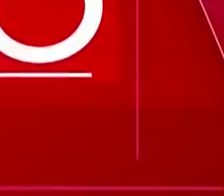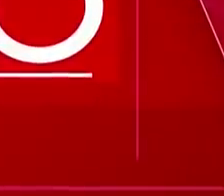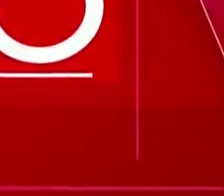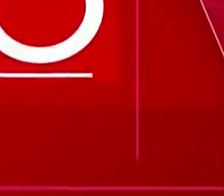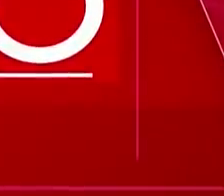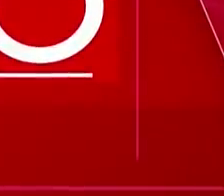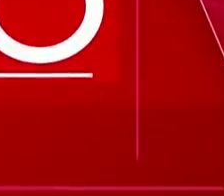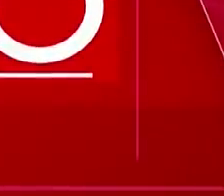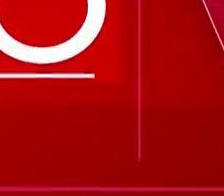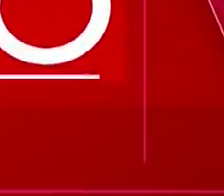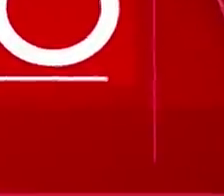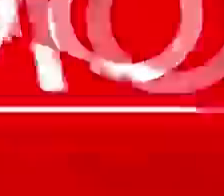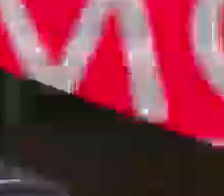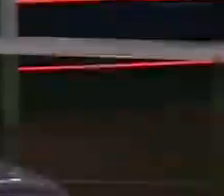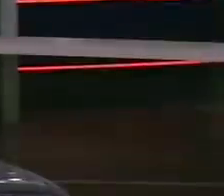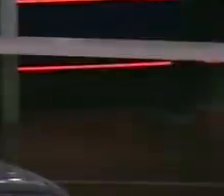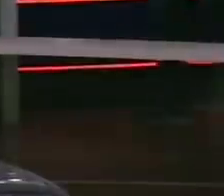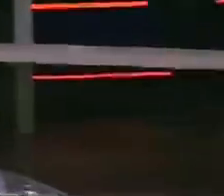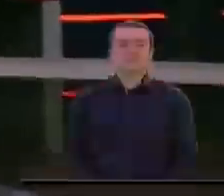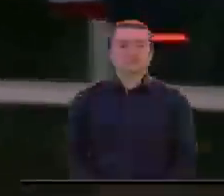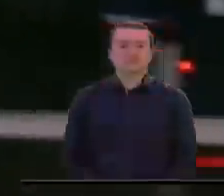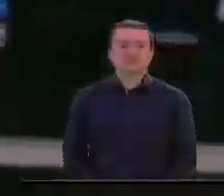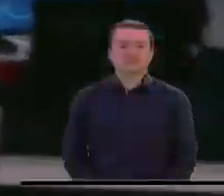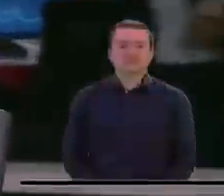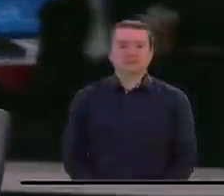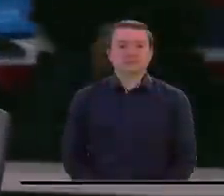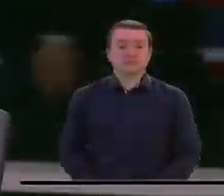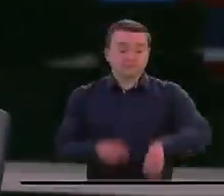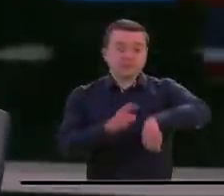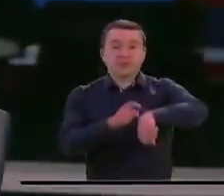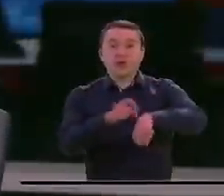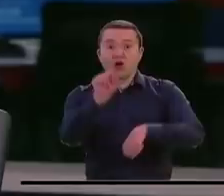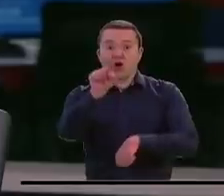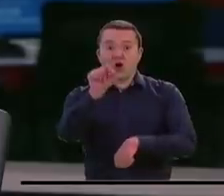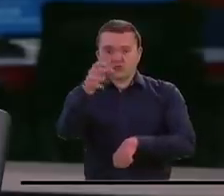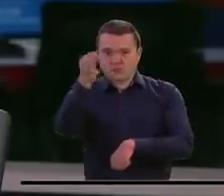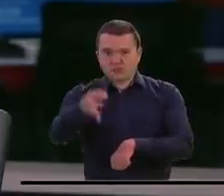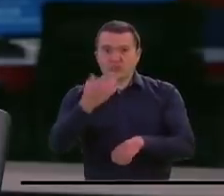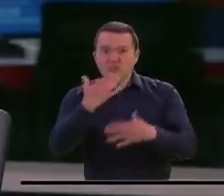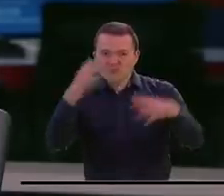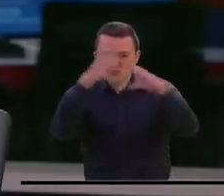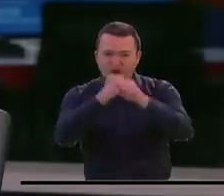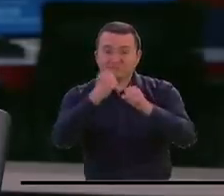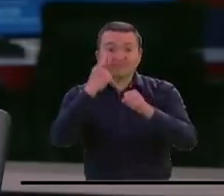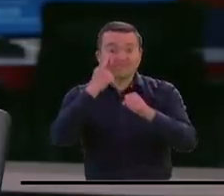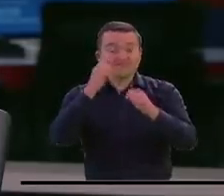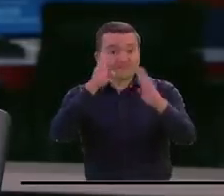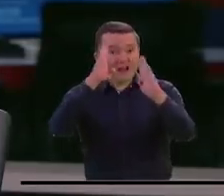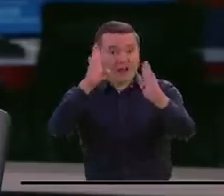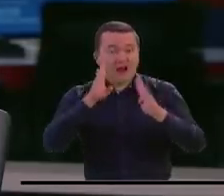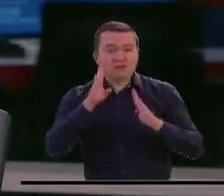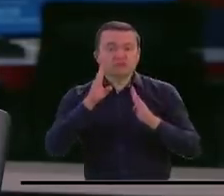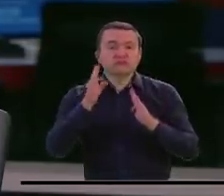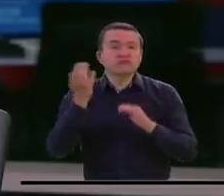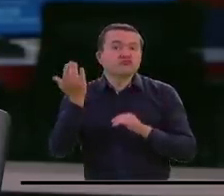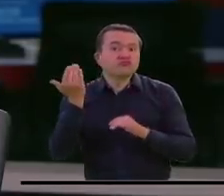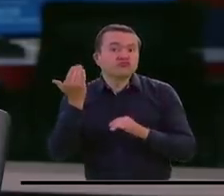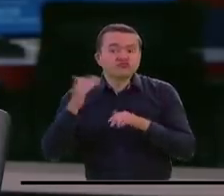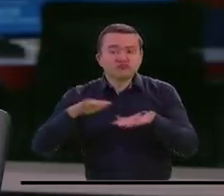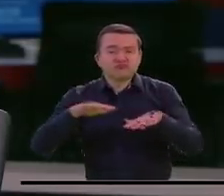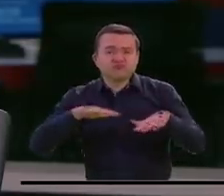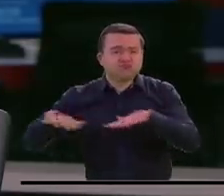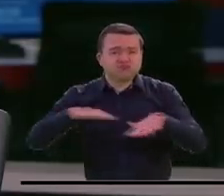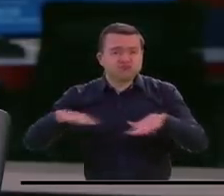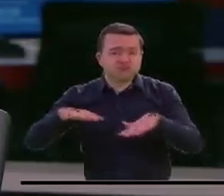Lo último en Noticias Caracol. 11 en punto, muy buenas noches y mucha atención, que un sismo de 5.5 grados se